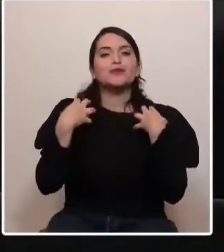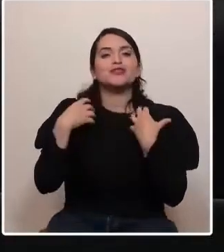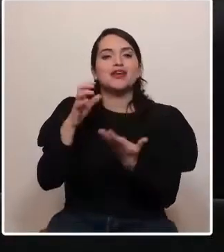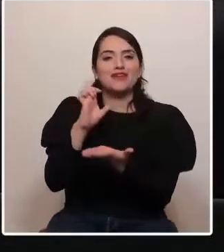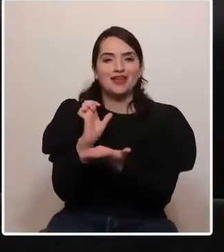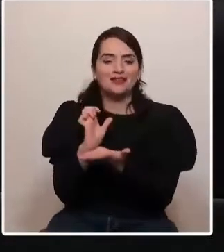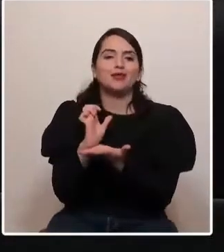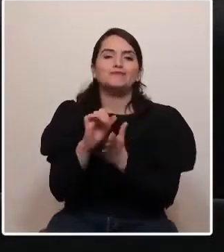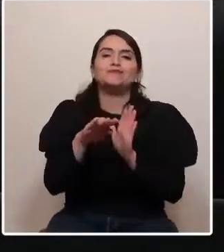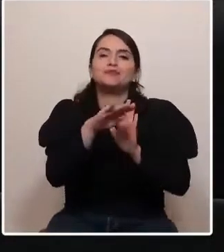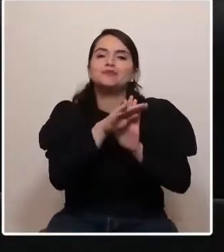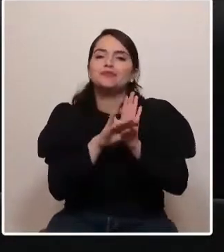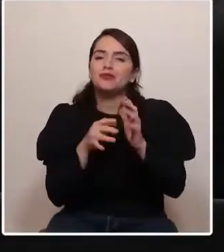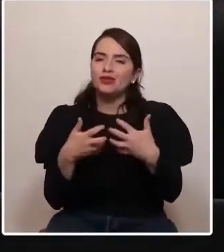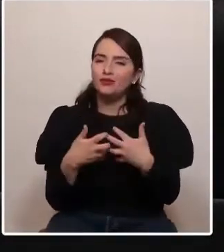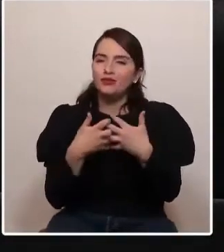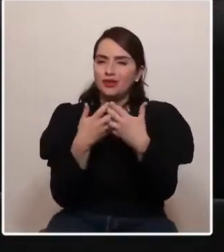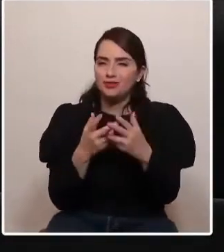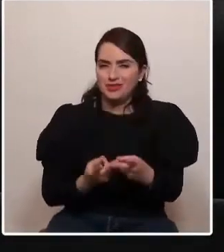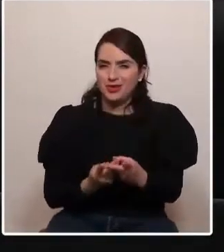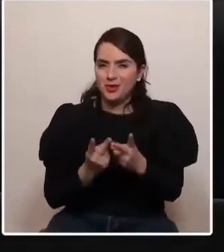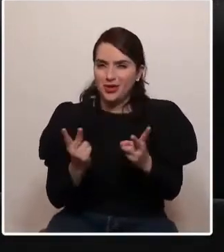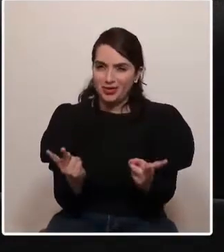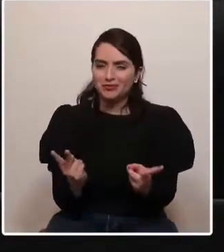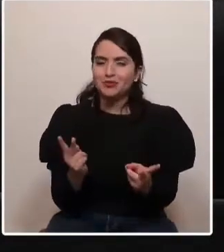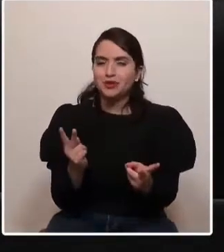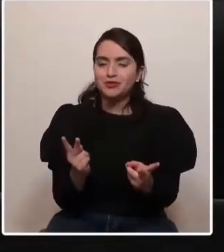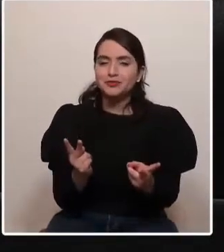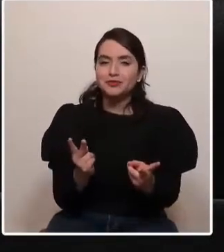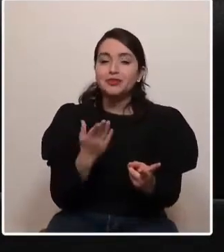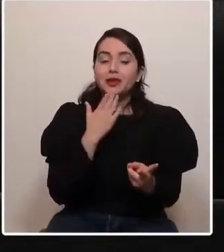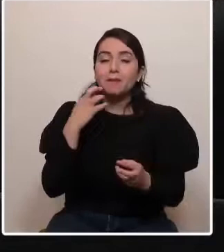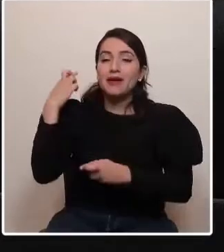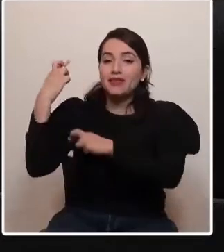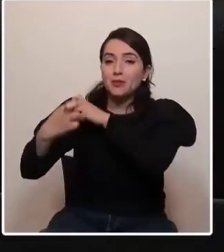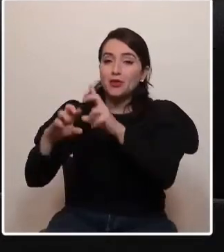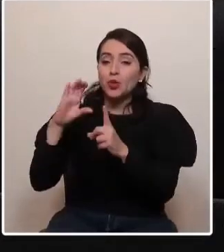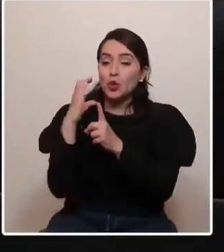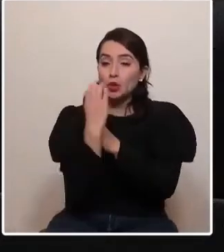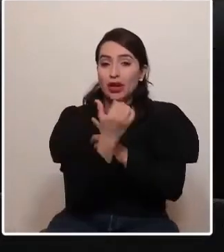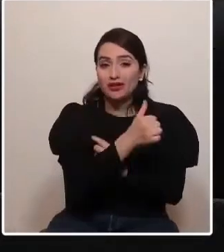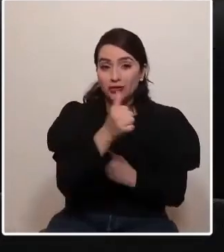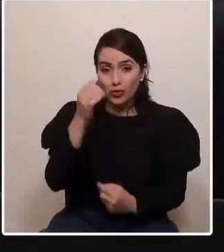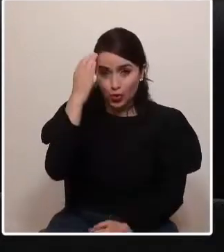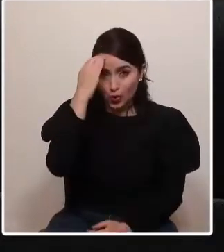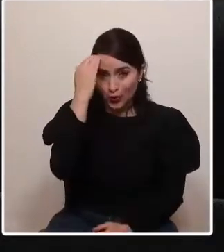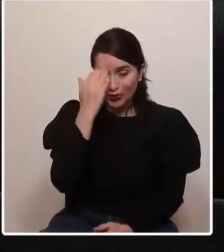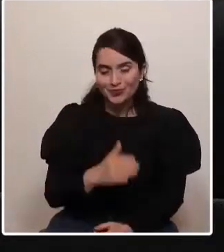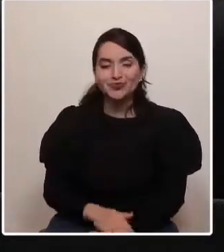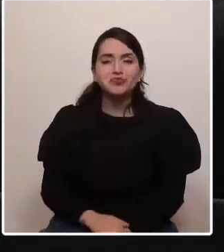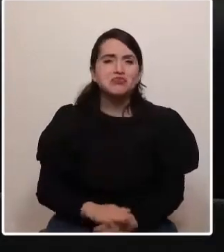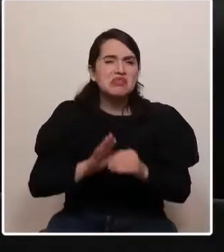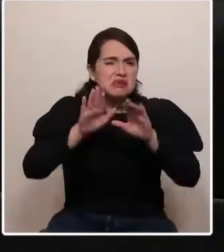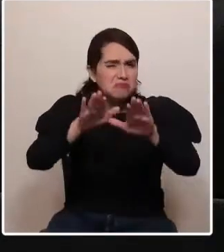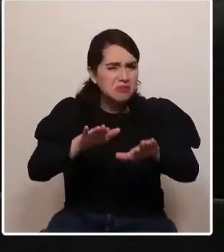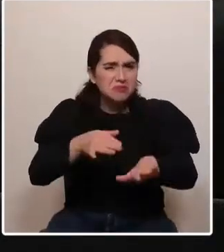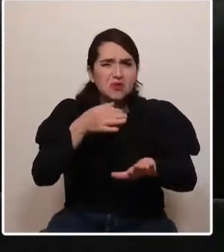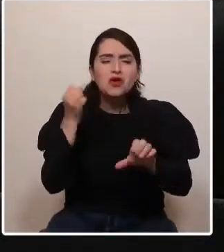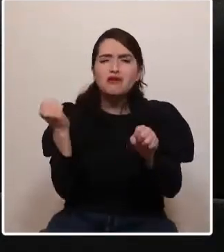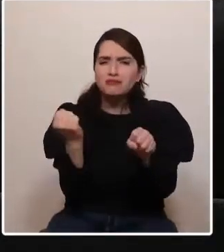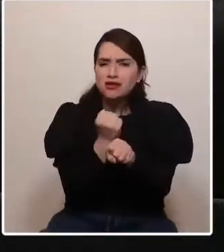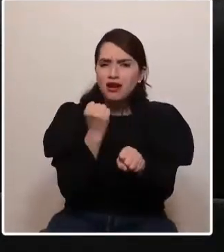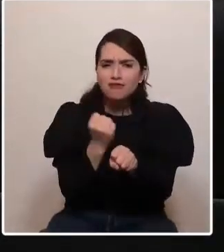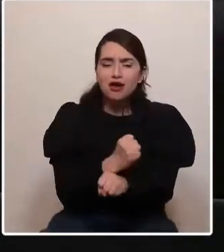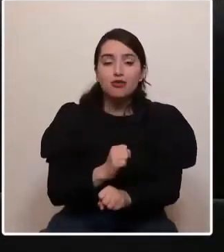adoptar medidas para el fortalecimiento y divulgación del dominio público o patrimonio cultural común, que como ya se ha dicho está compuesto por aquellas obras cuyos derechos de